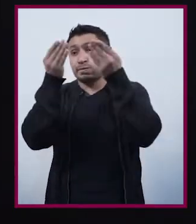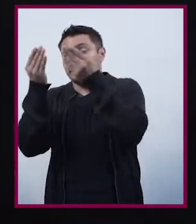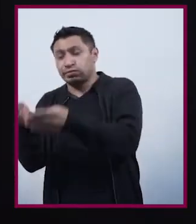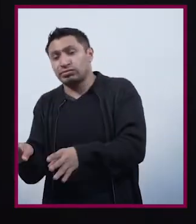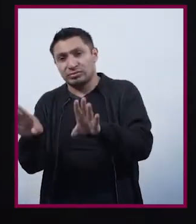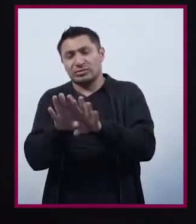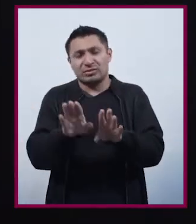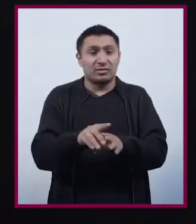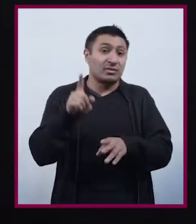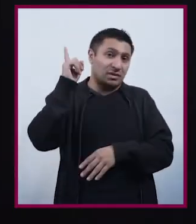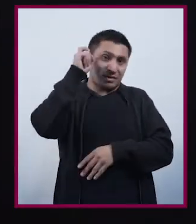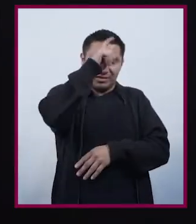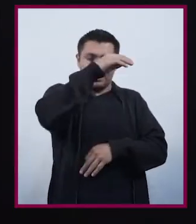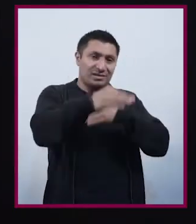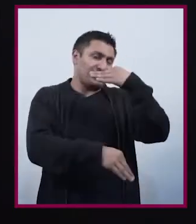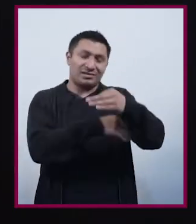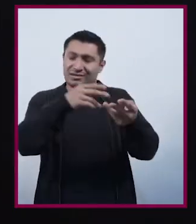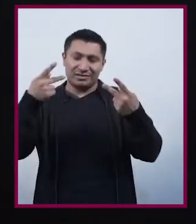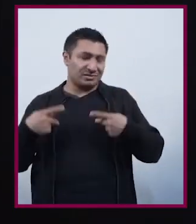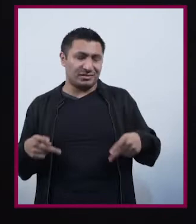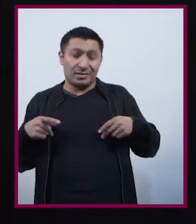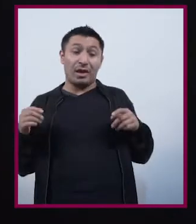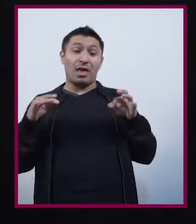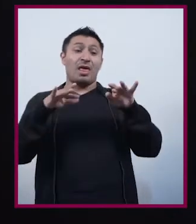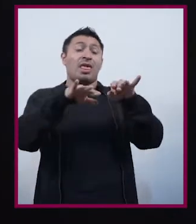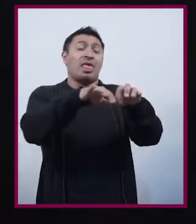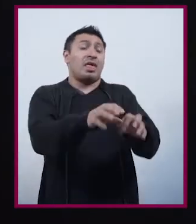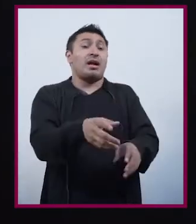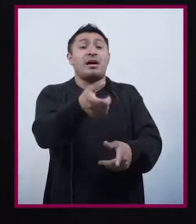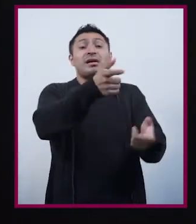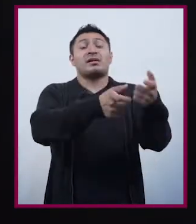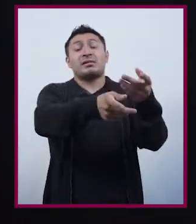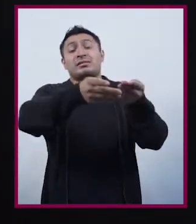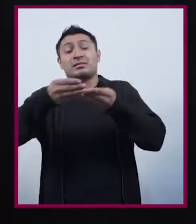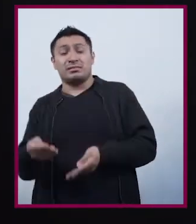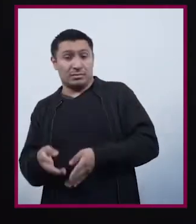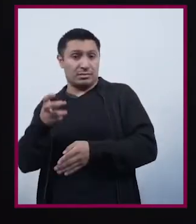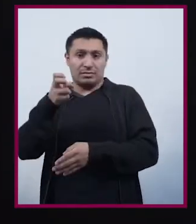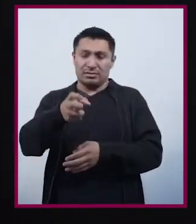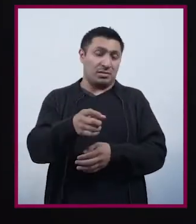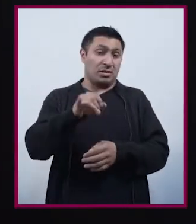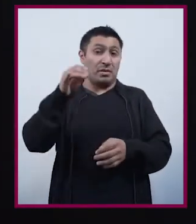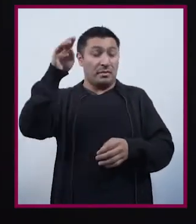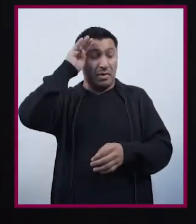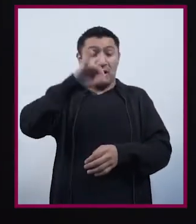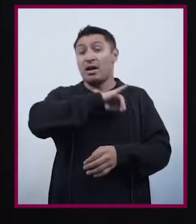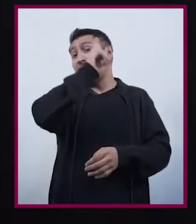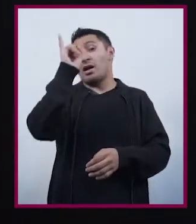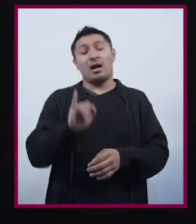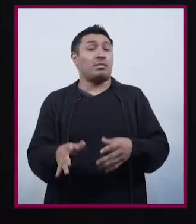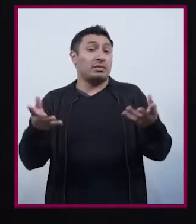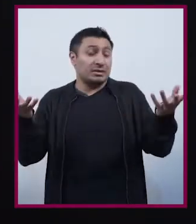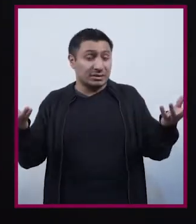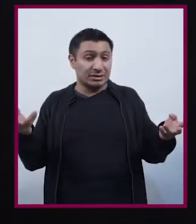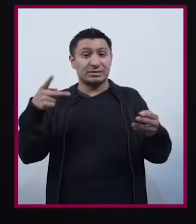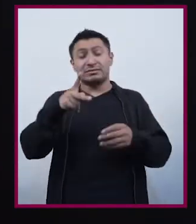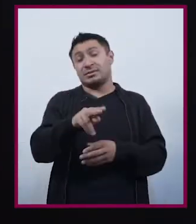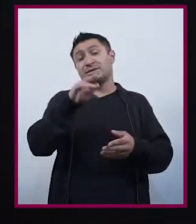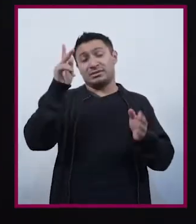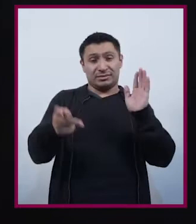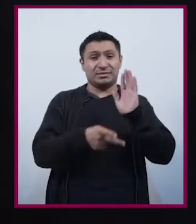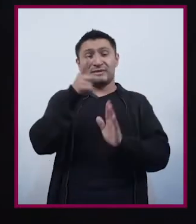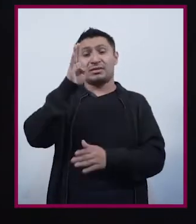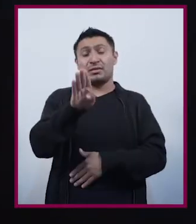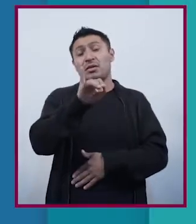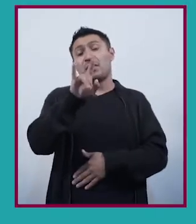era altamente improbable que todos los clientes se presentaran al mismo tiempo a retirar sus depósitos. Pero ahora sí, volvamos